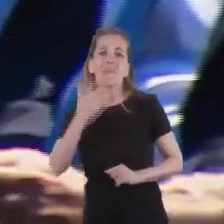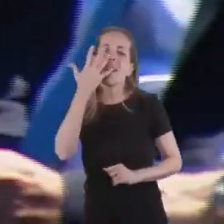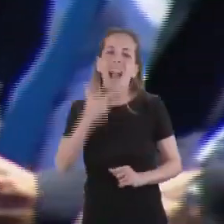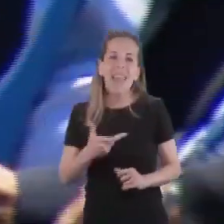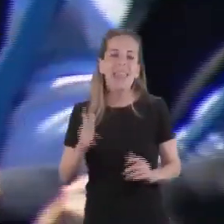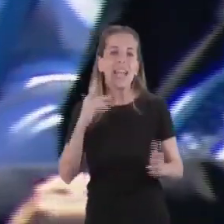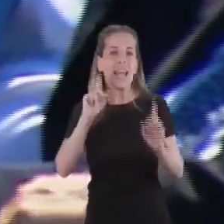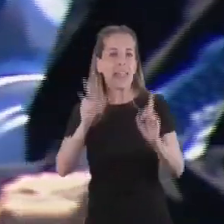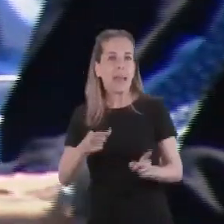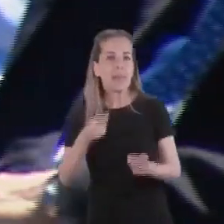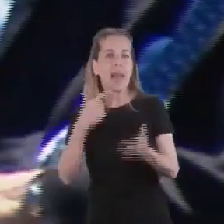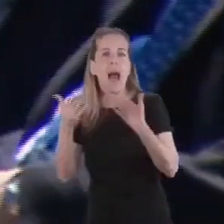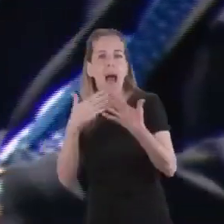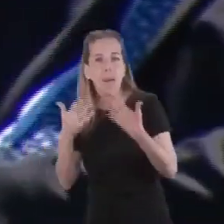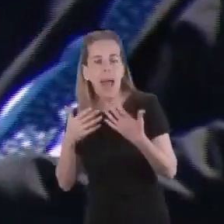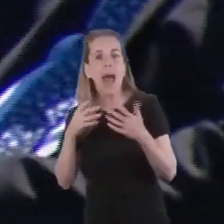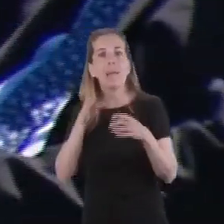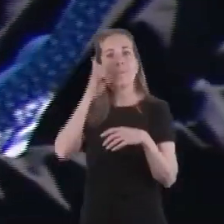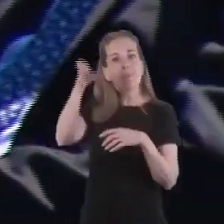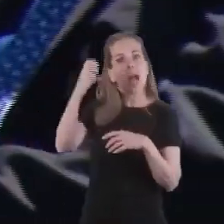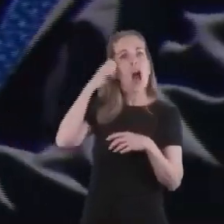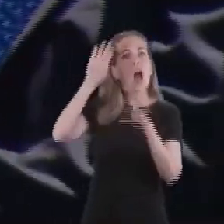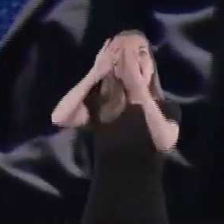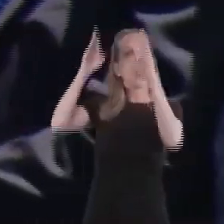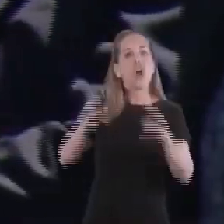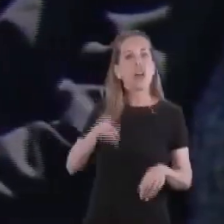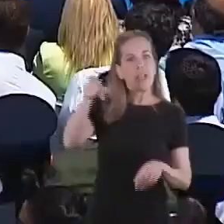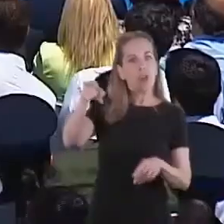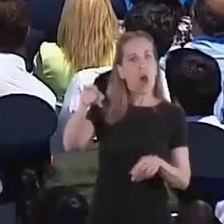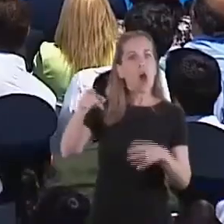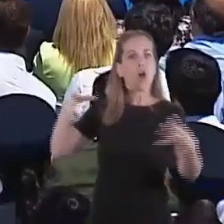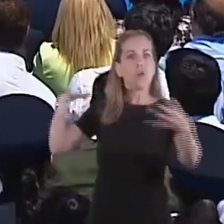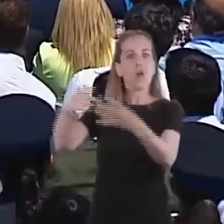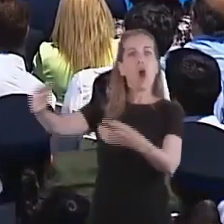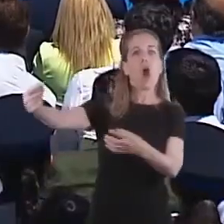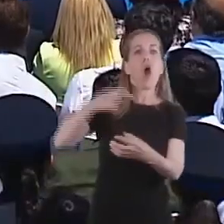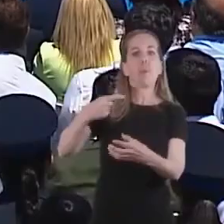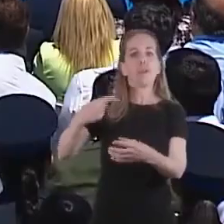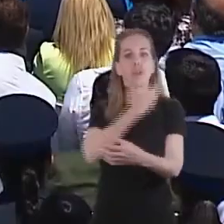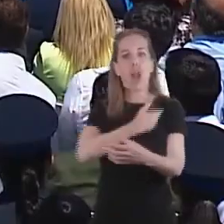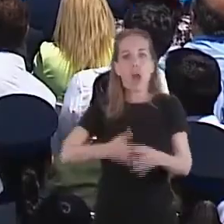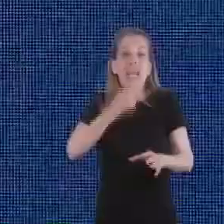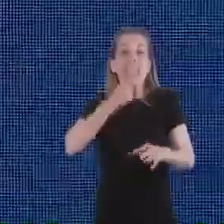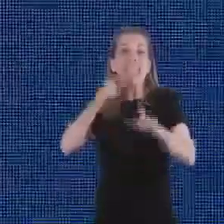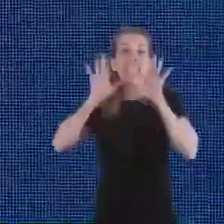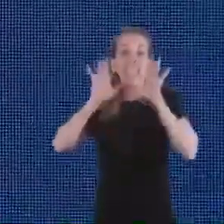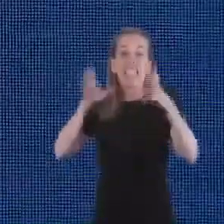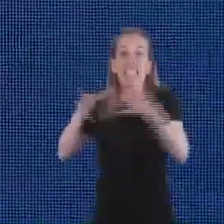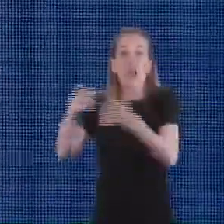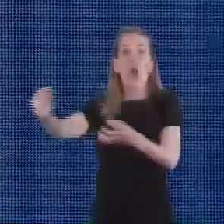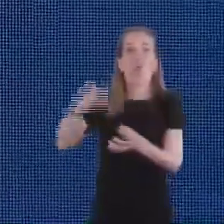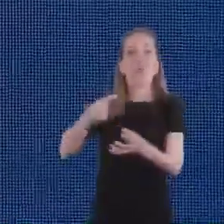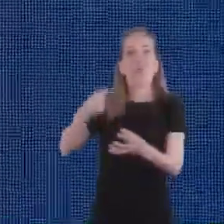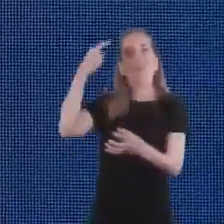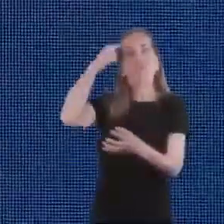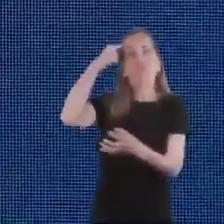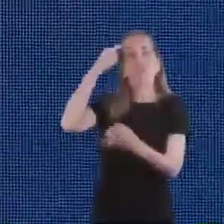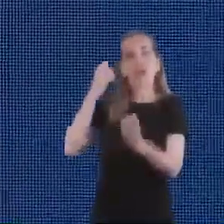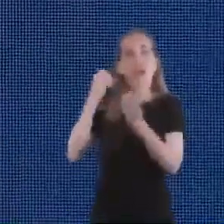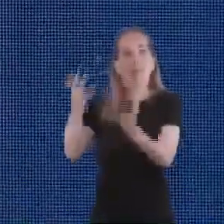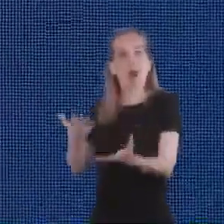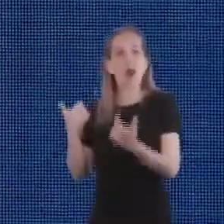dialogar en el Congreso con la oposición, si es que la oposición alguna vez pensara más en la